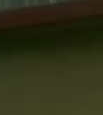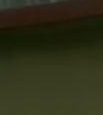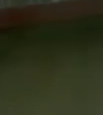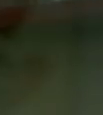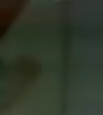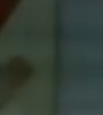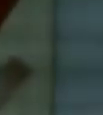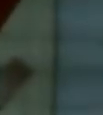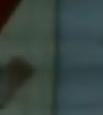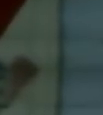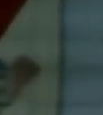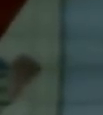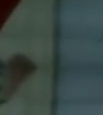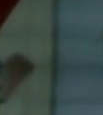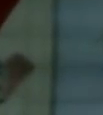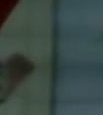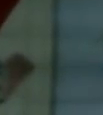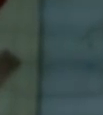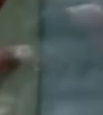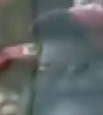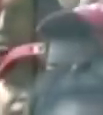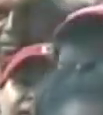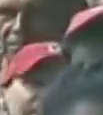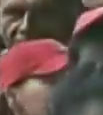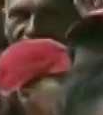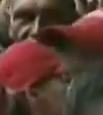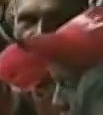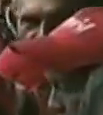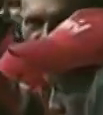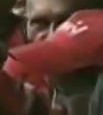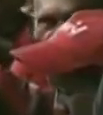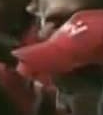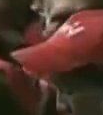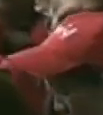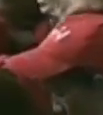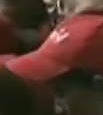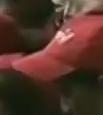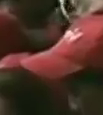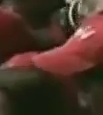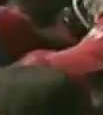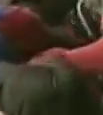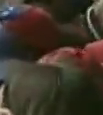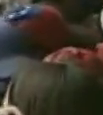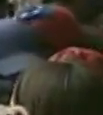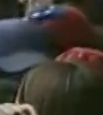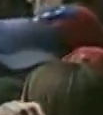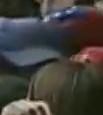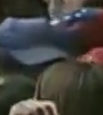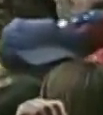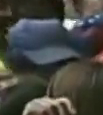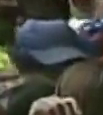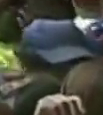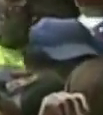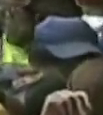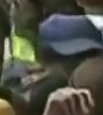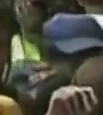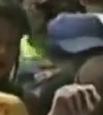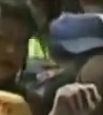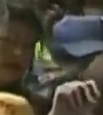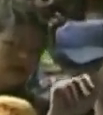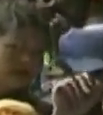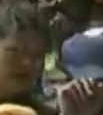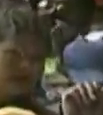venezolanas y también en la Ley Orgánica de Procesos Electorales y la Constitución de